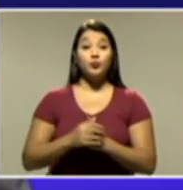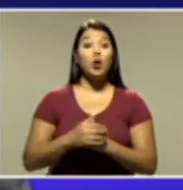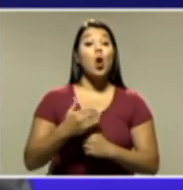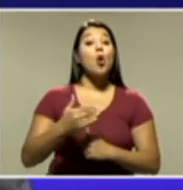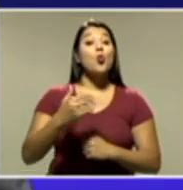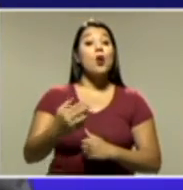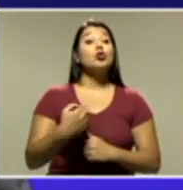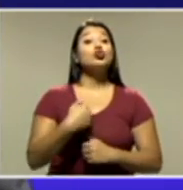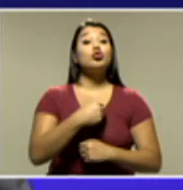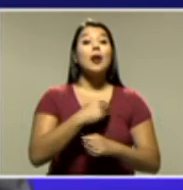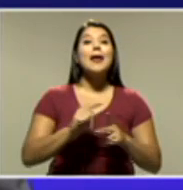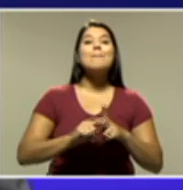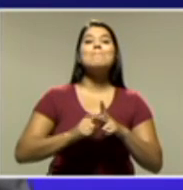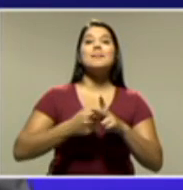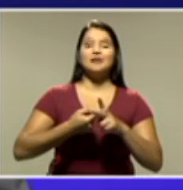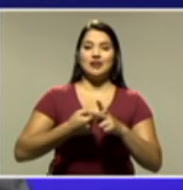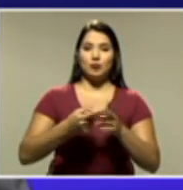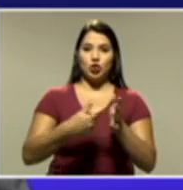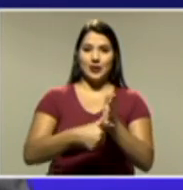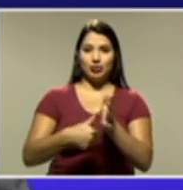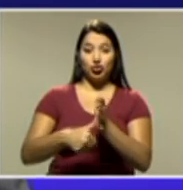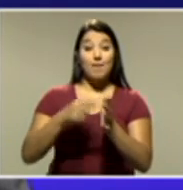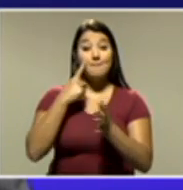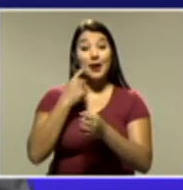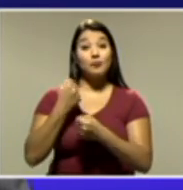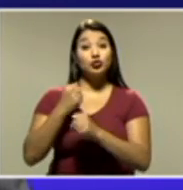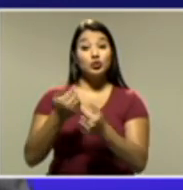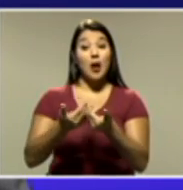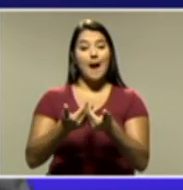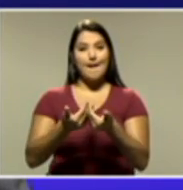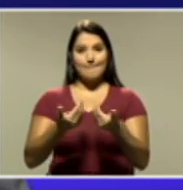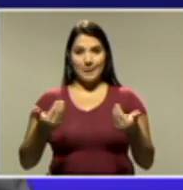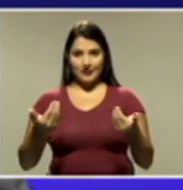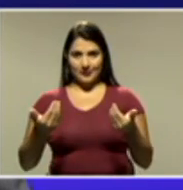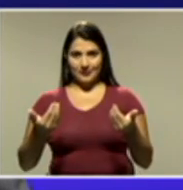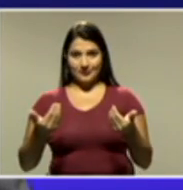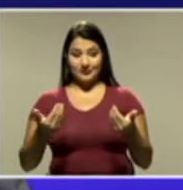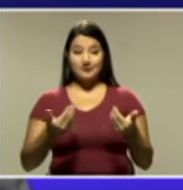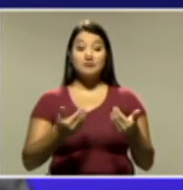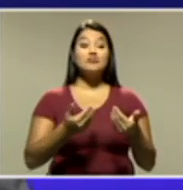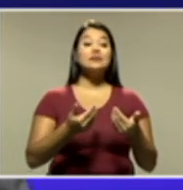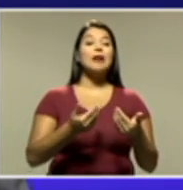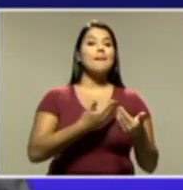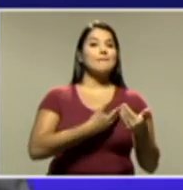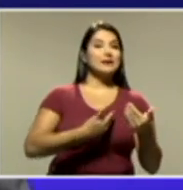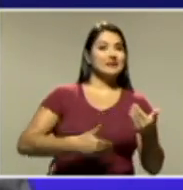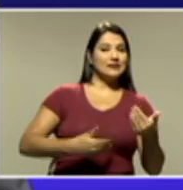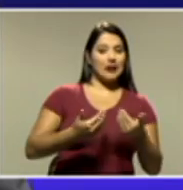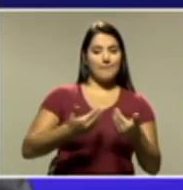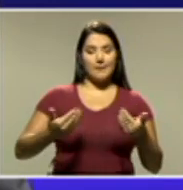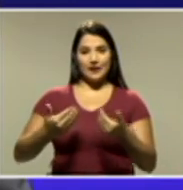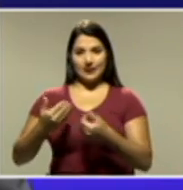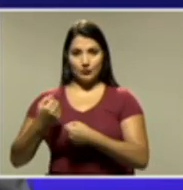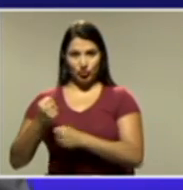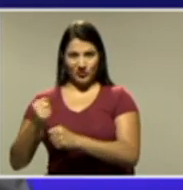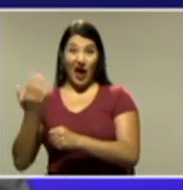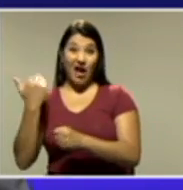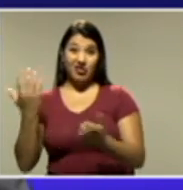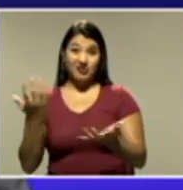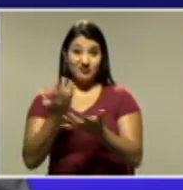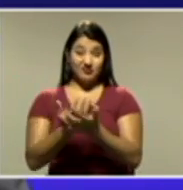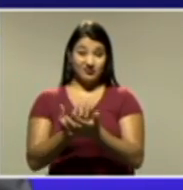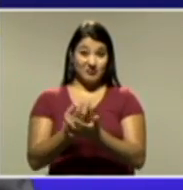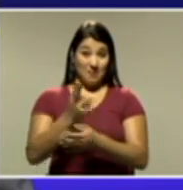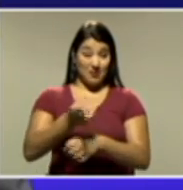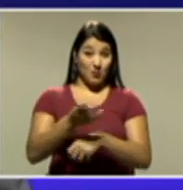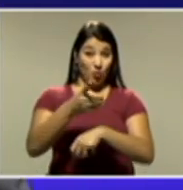autónomas, estábamos en un 77% de abstencionismo y ya para el 2016